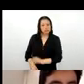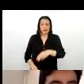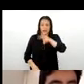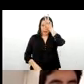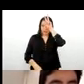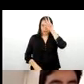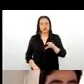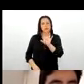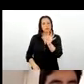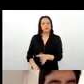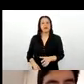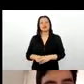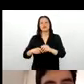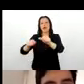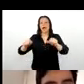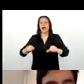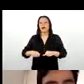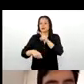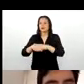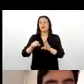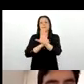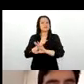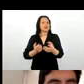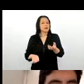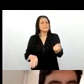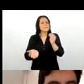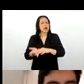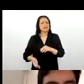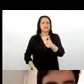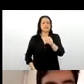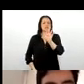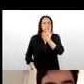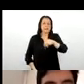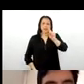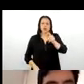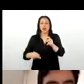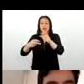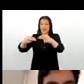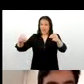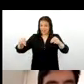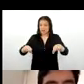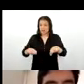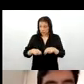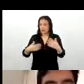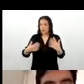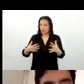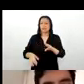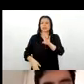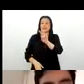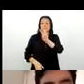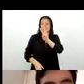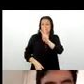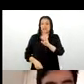Son áreas naturales protegidas, estamos hablando de más de 19 millones de hectáreas. Y estas 76 áreas naturales